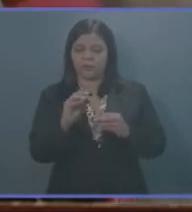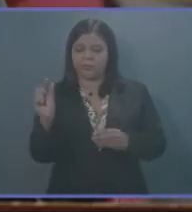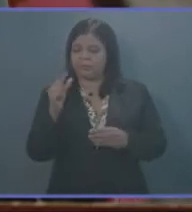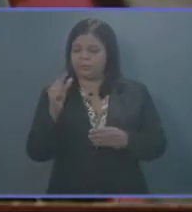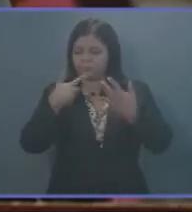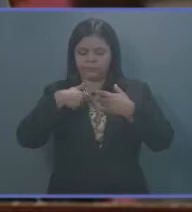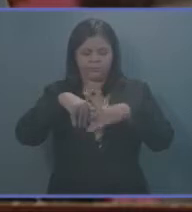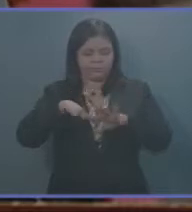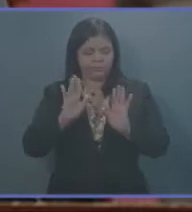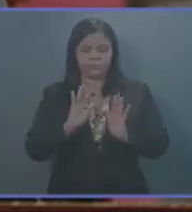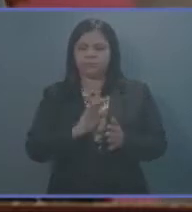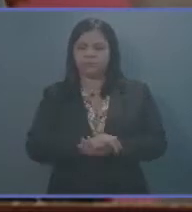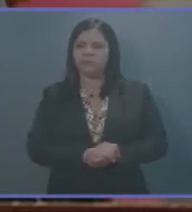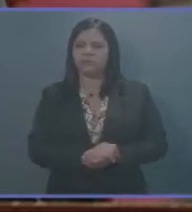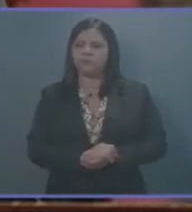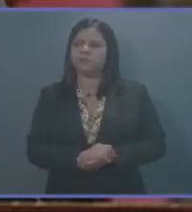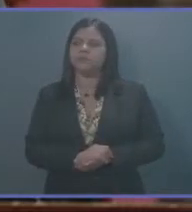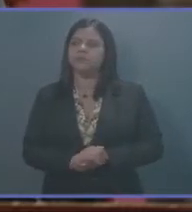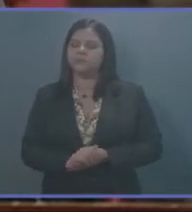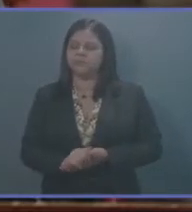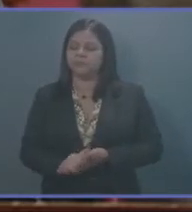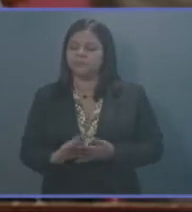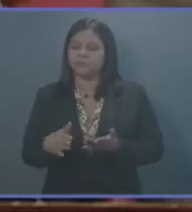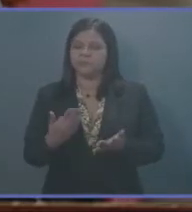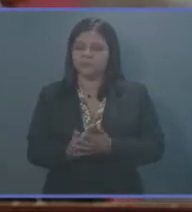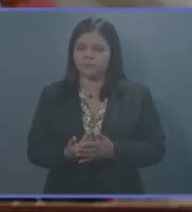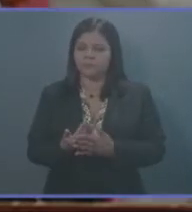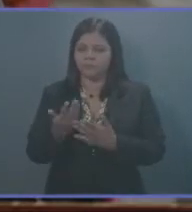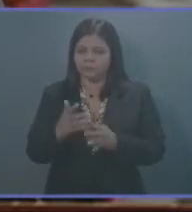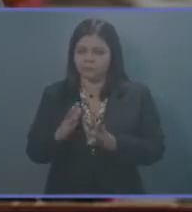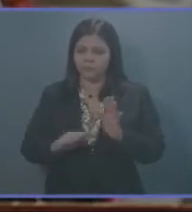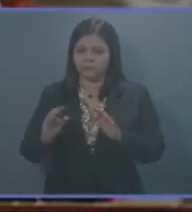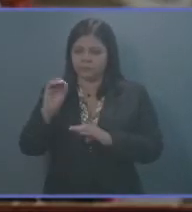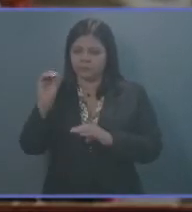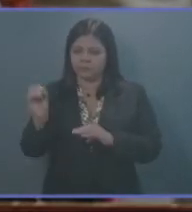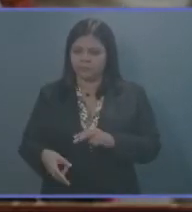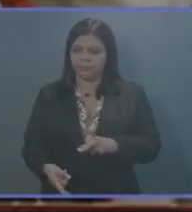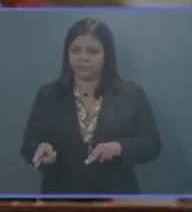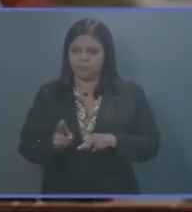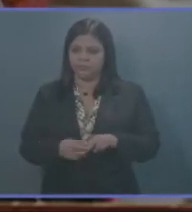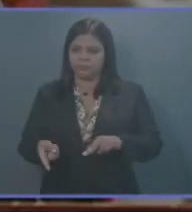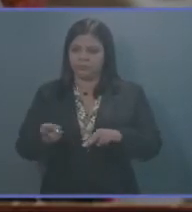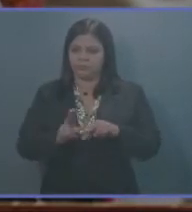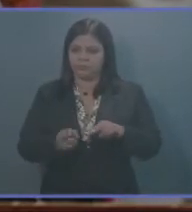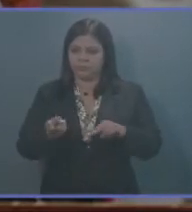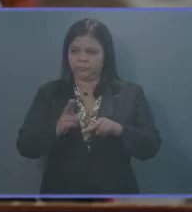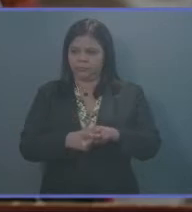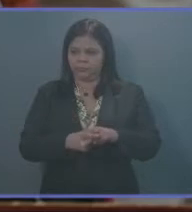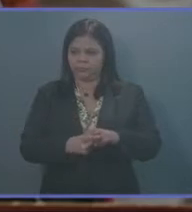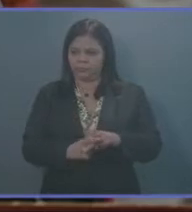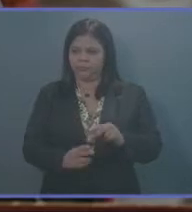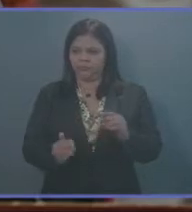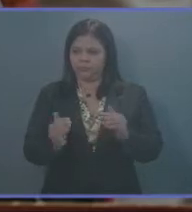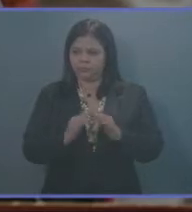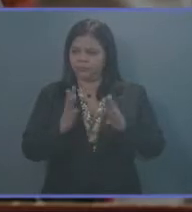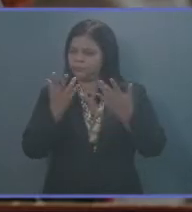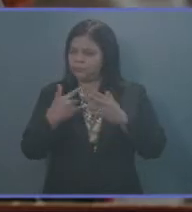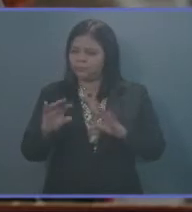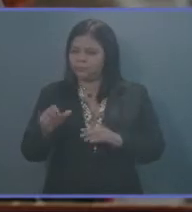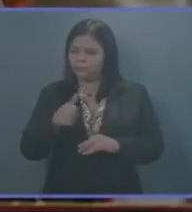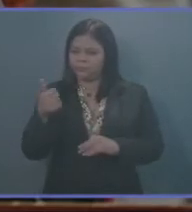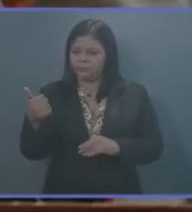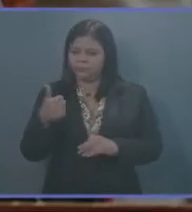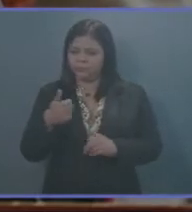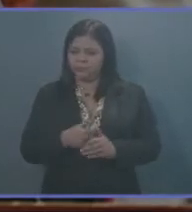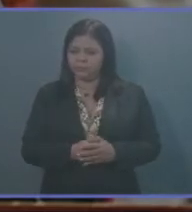ordinario, con opción de conversión a una tasa de interés fija o cualquier otra opción disponible